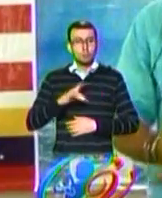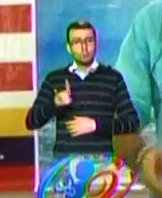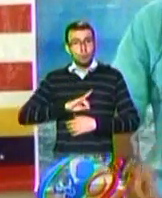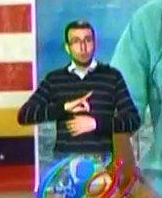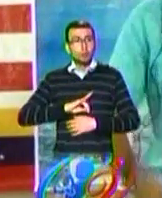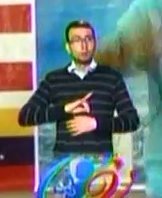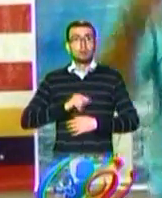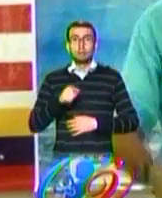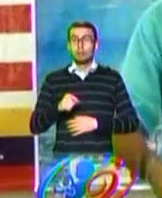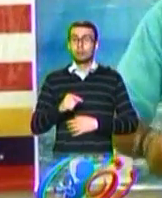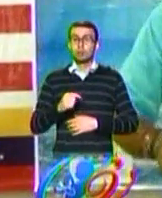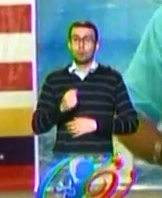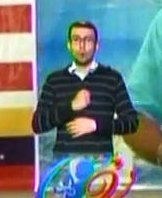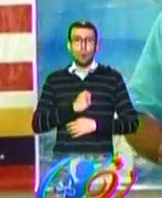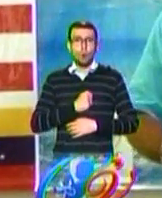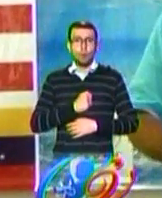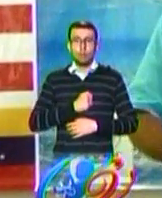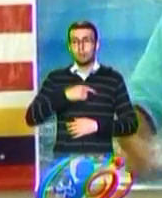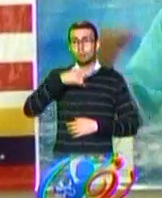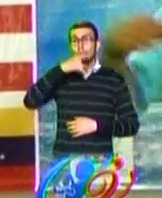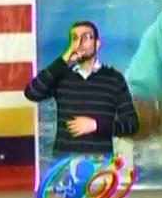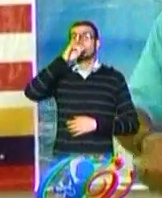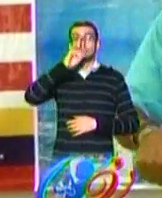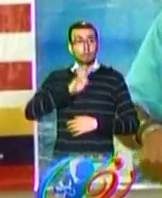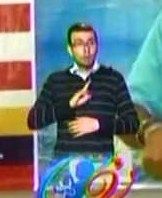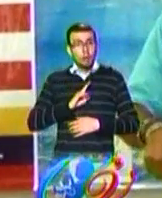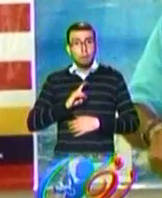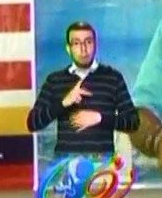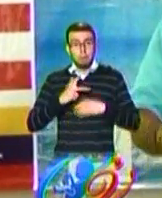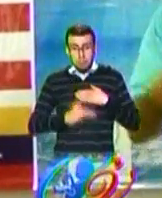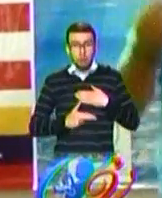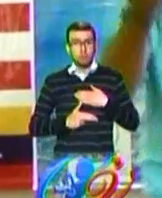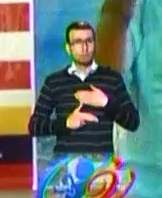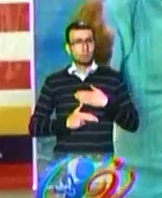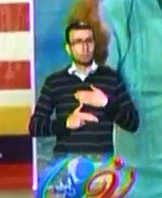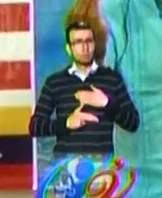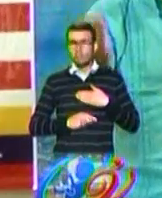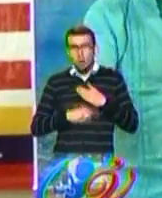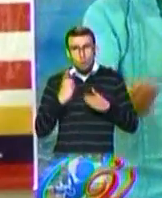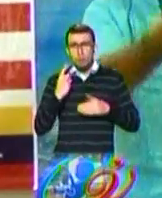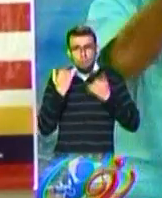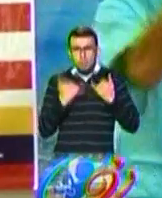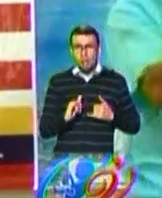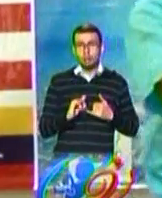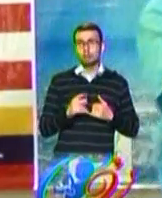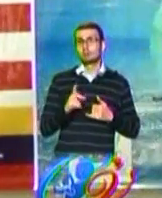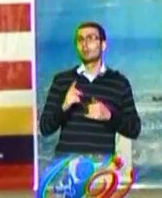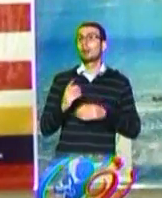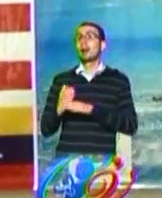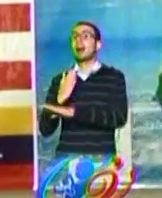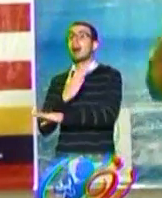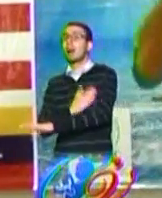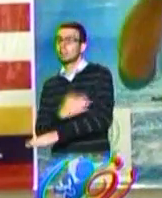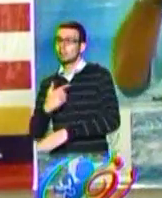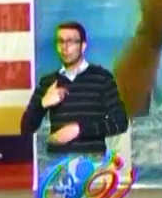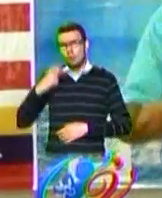se queda sin sangre y me muero de repente. Yo no fue de repente. Es cómo manejé mi rabia, cómo manejé mi